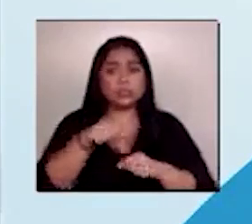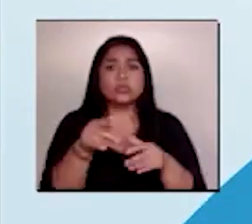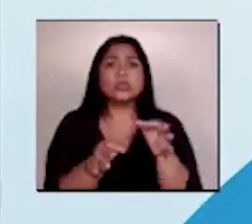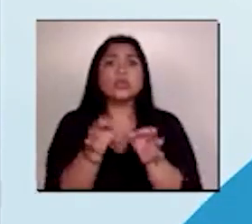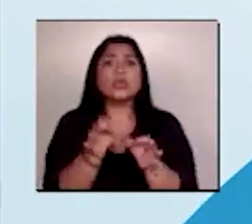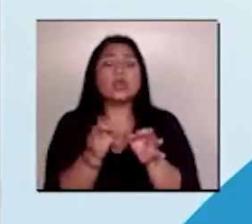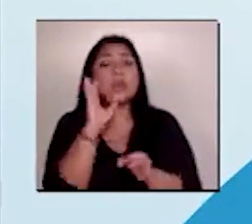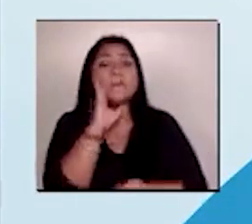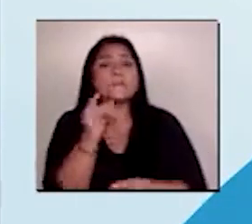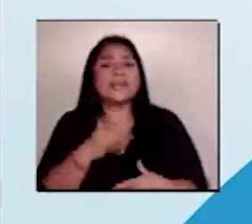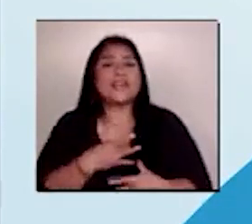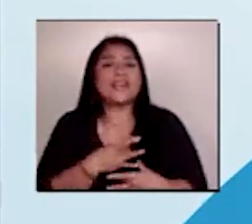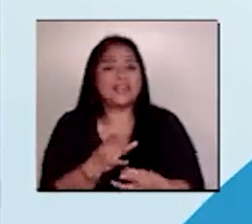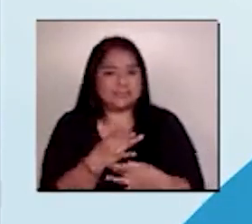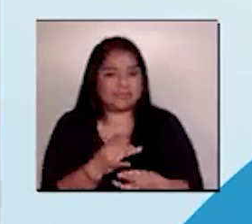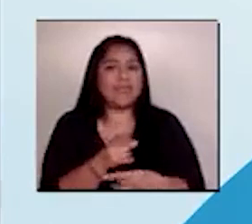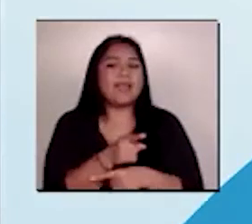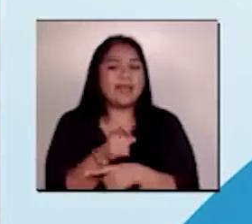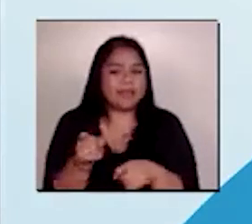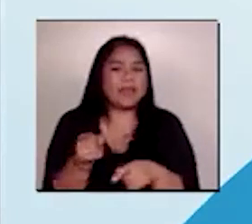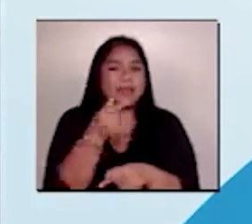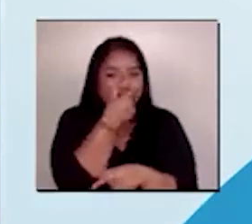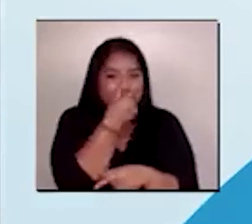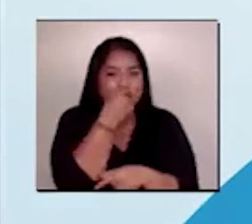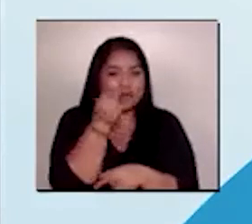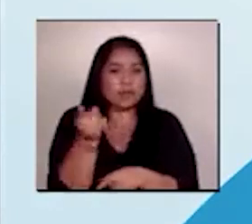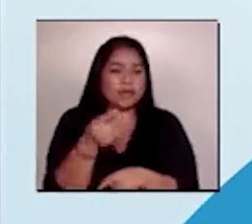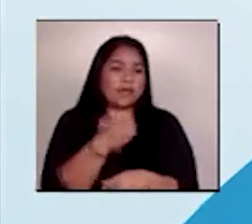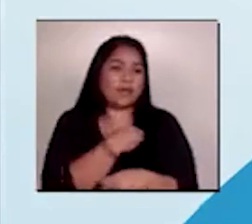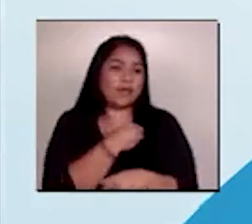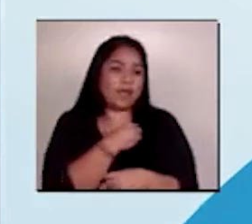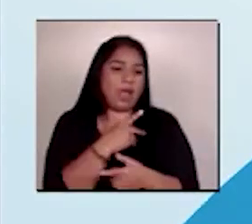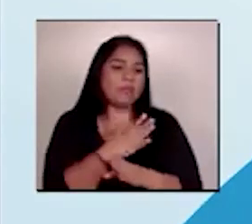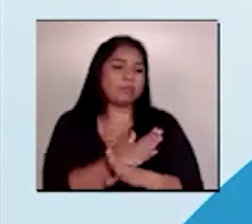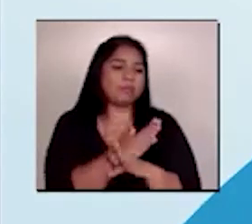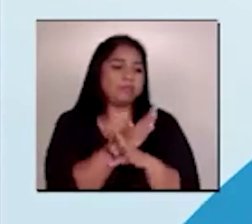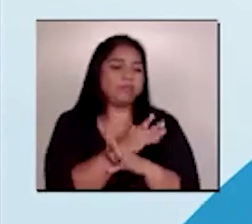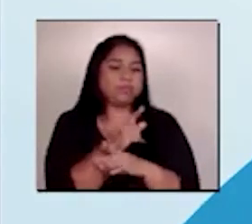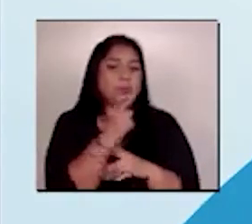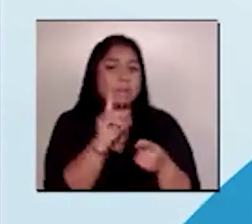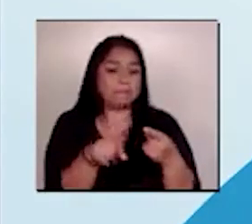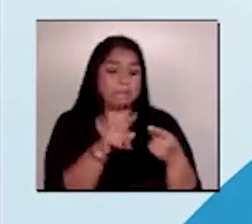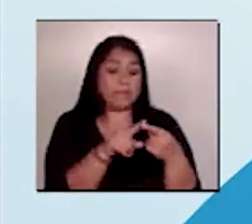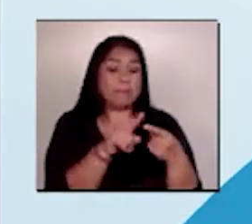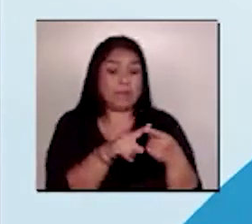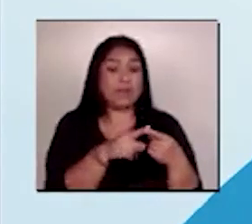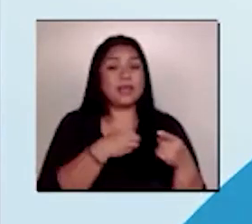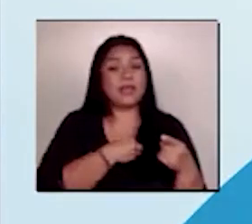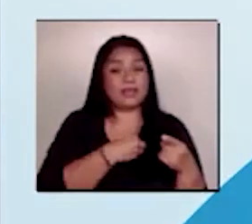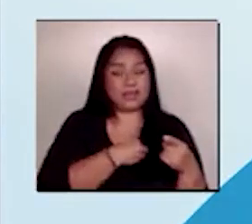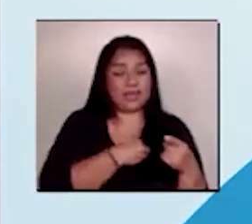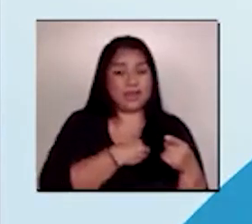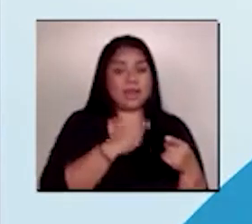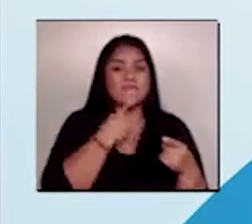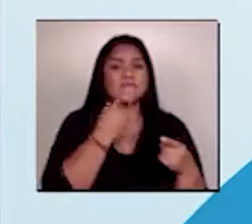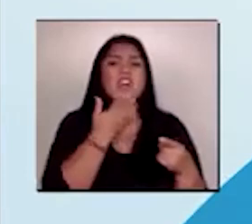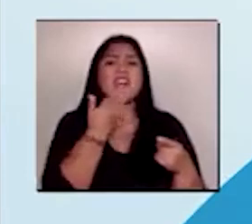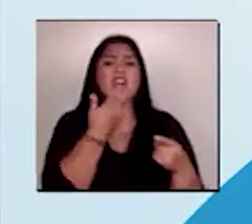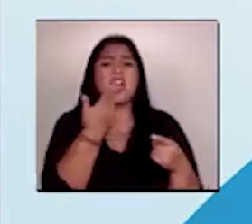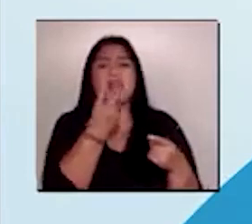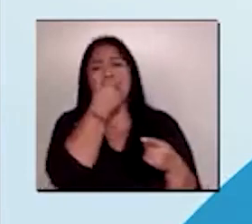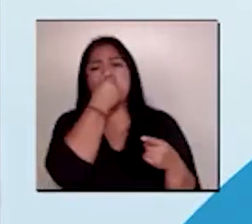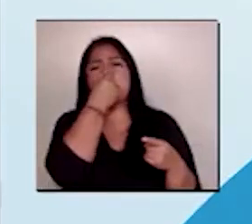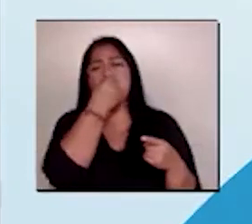el interés de estas redes político-criminales es garantizar, en primer lugar, facilitar la